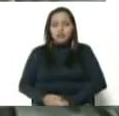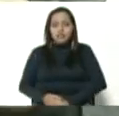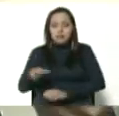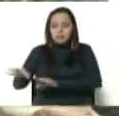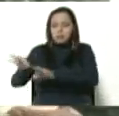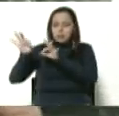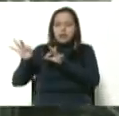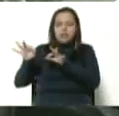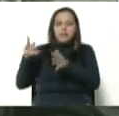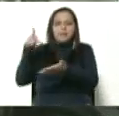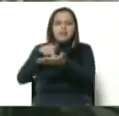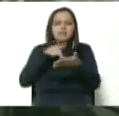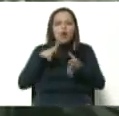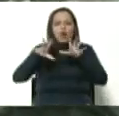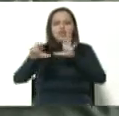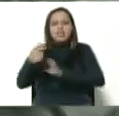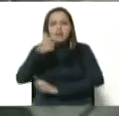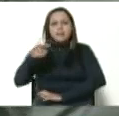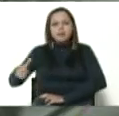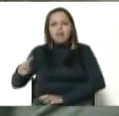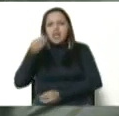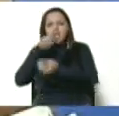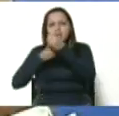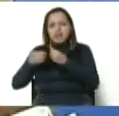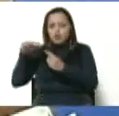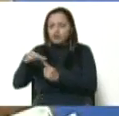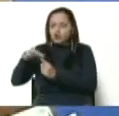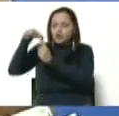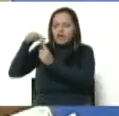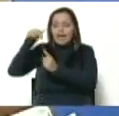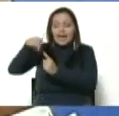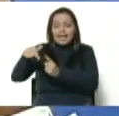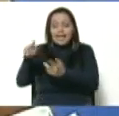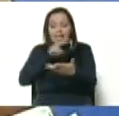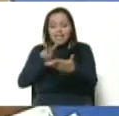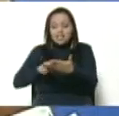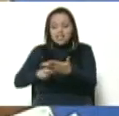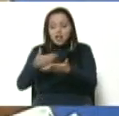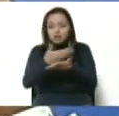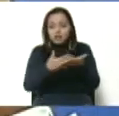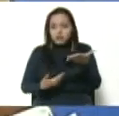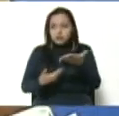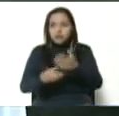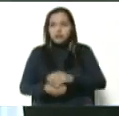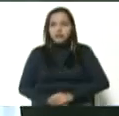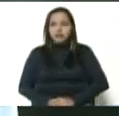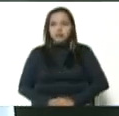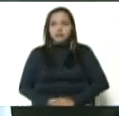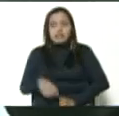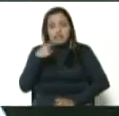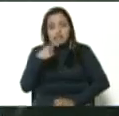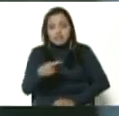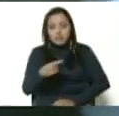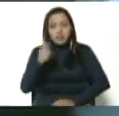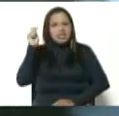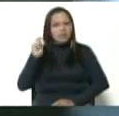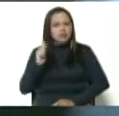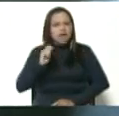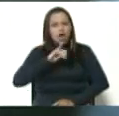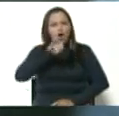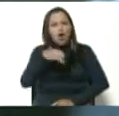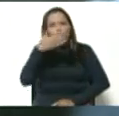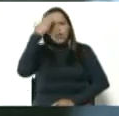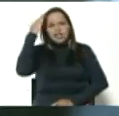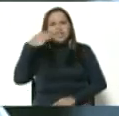dirigentes sindicales del sector alimento y lo eligieron para que leyera este documento que lo calificamos, diputado Jorge, como